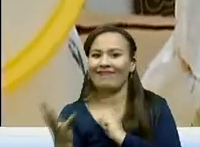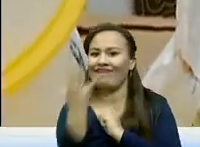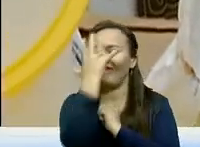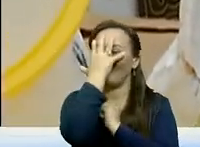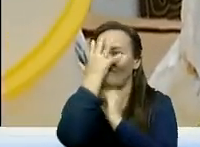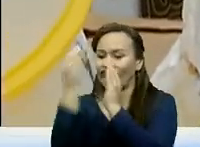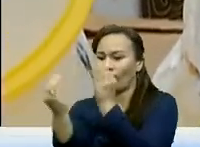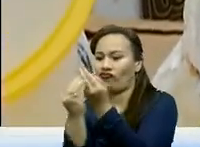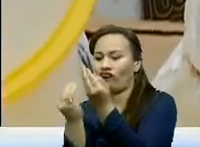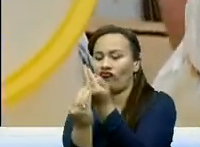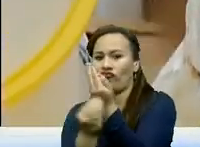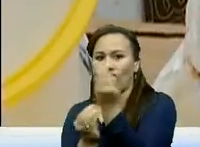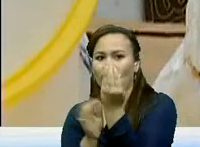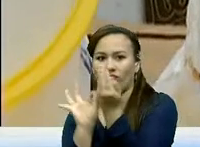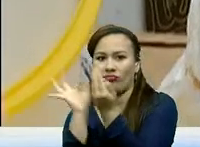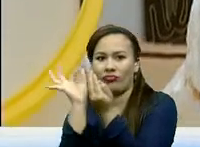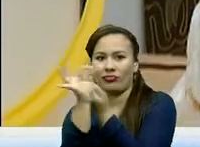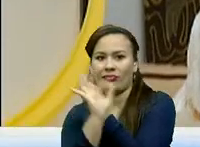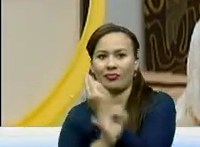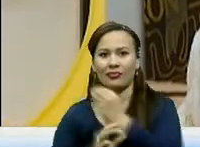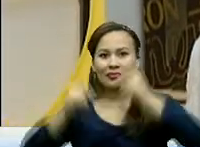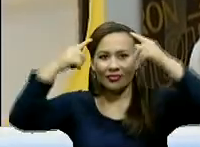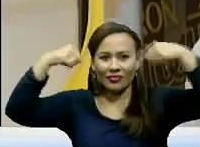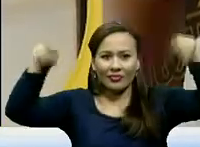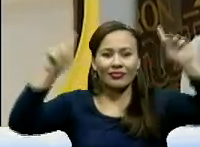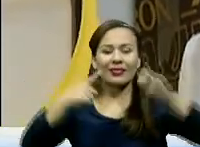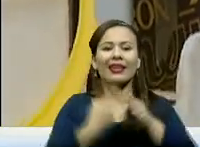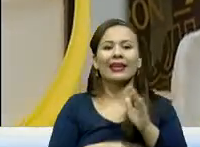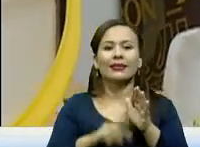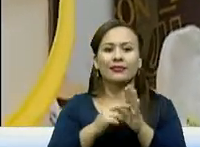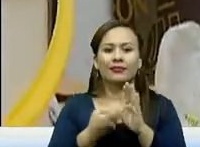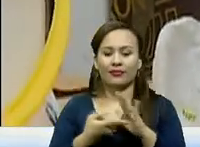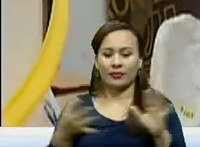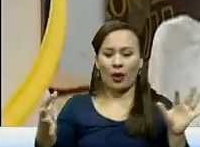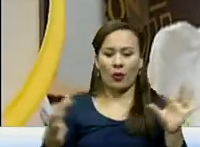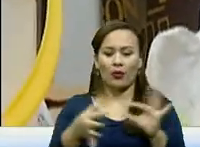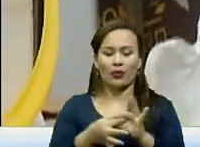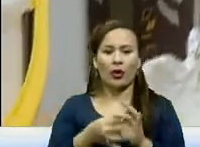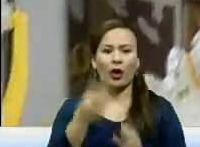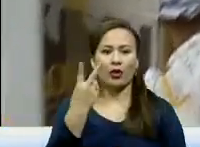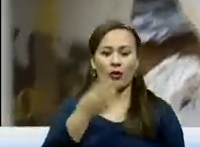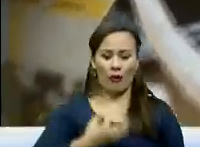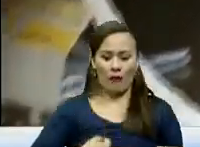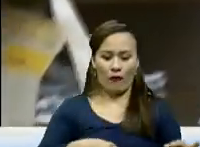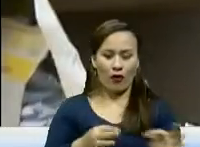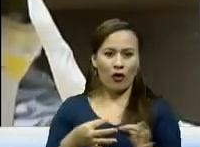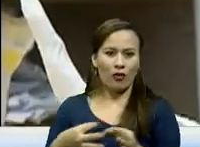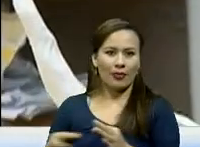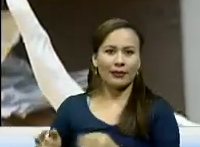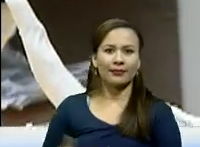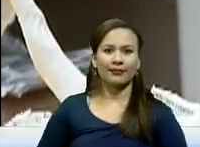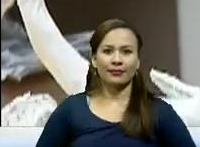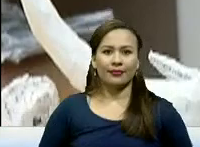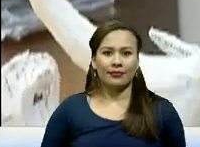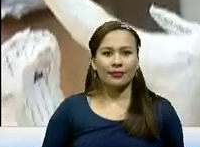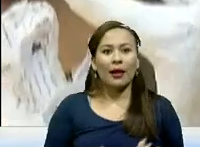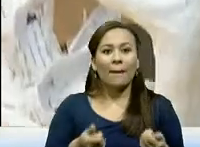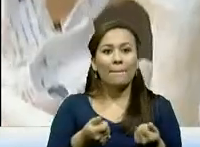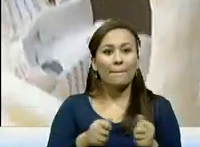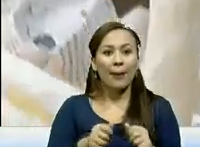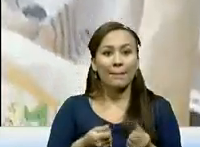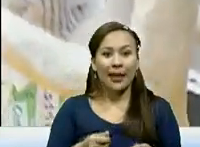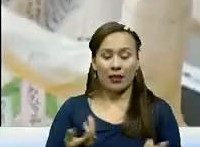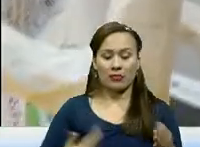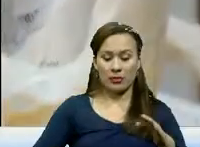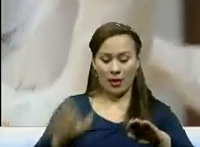careta. Entonces, básicamente consiste en la fusión de dos técnicas, que es el papel cartapesta, que es papel sobre